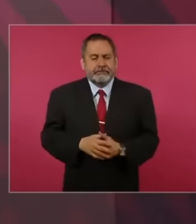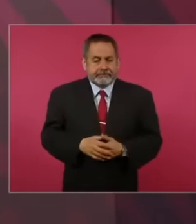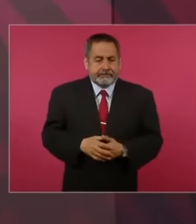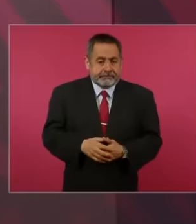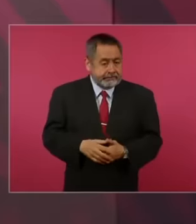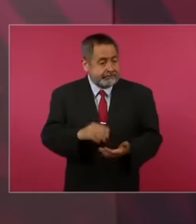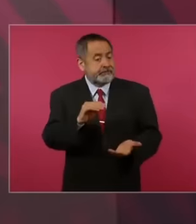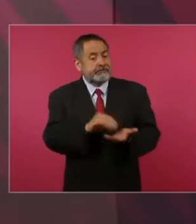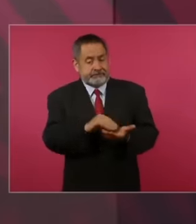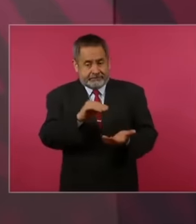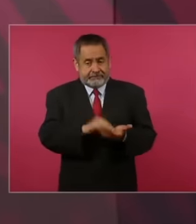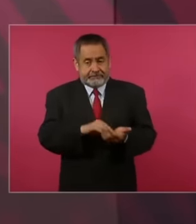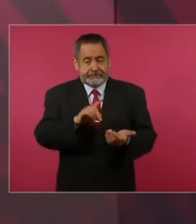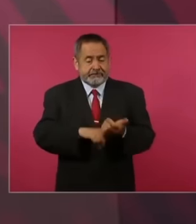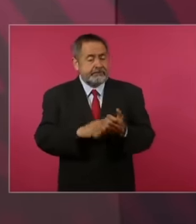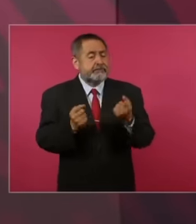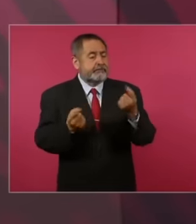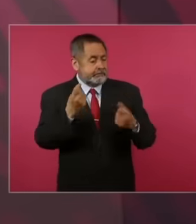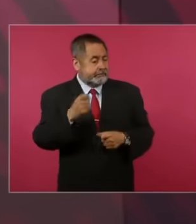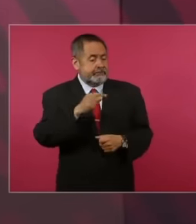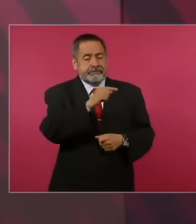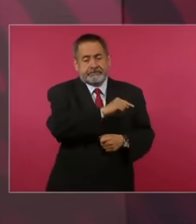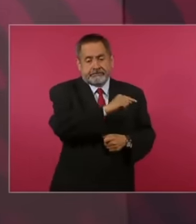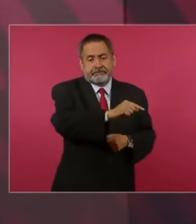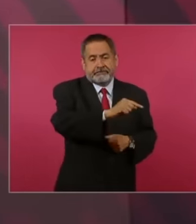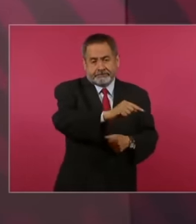todavía eso existe